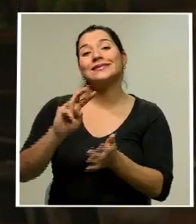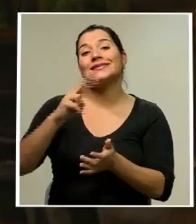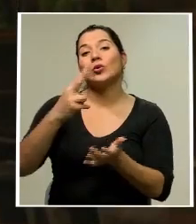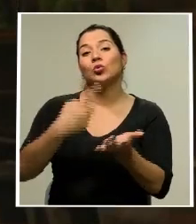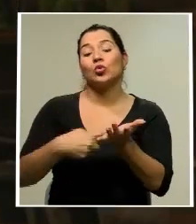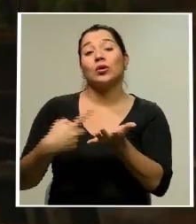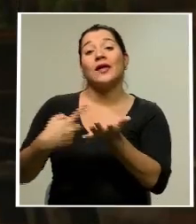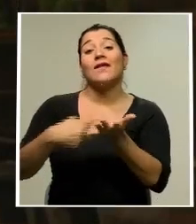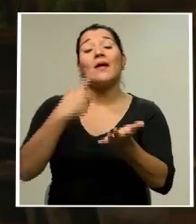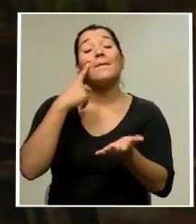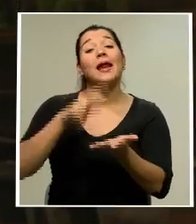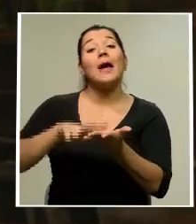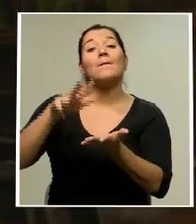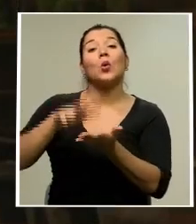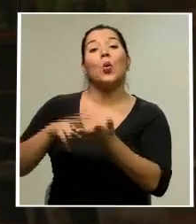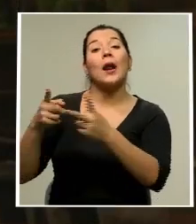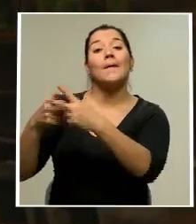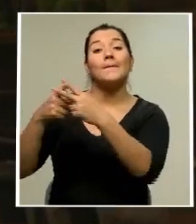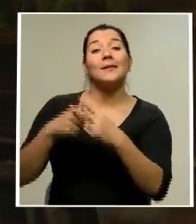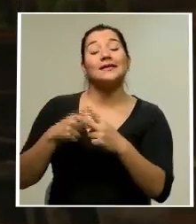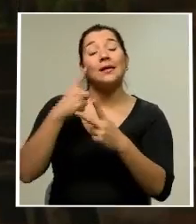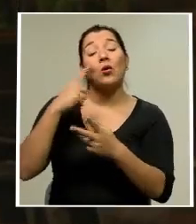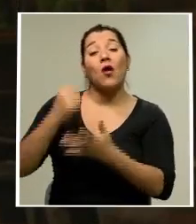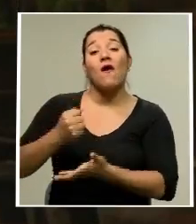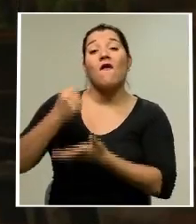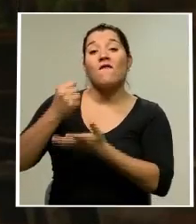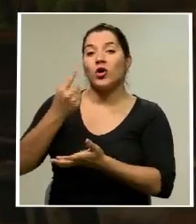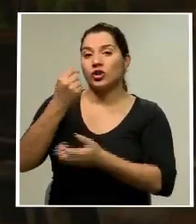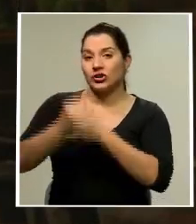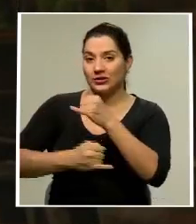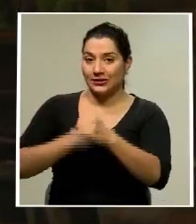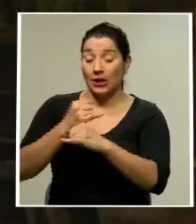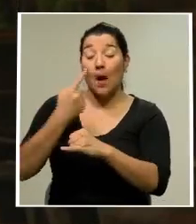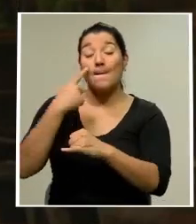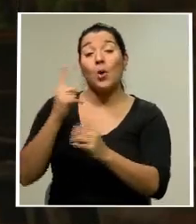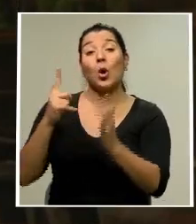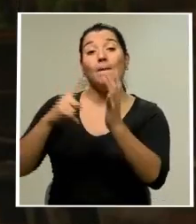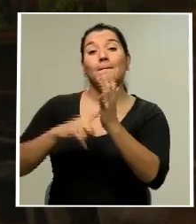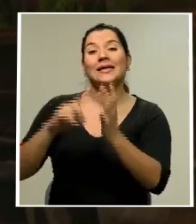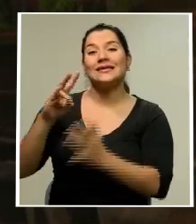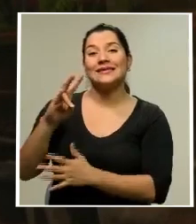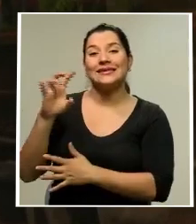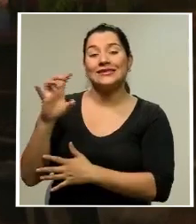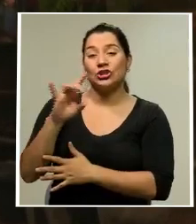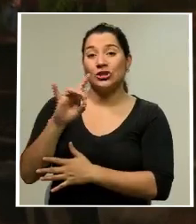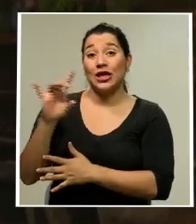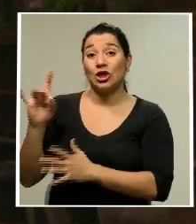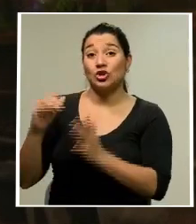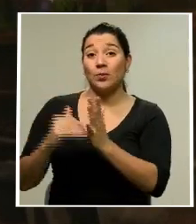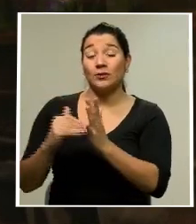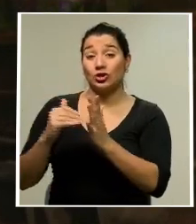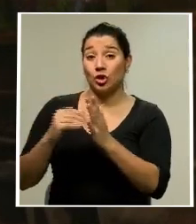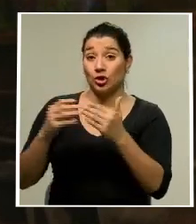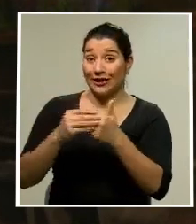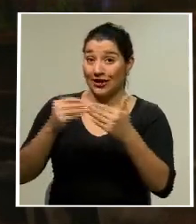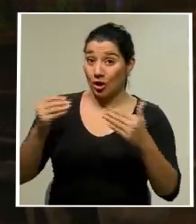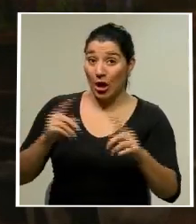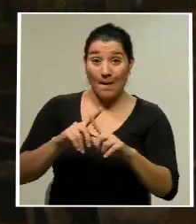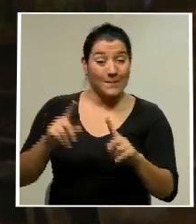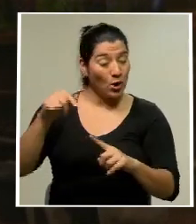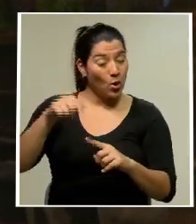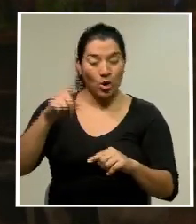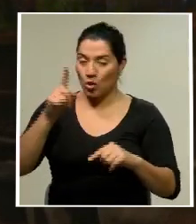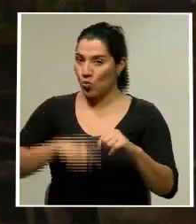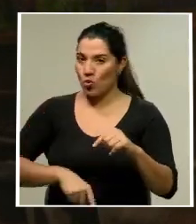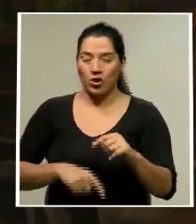Fondo Monetario Internacional, este crédito de $1.778 millones. Sin embargo, el mismo no se pudo